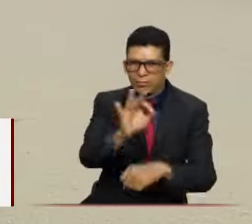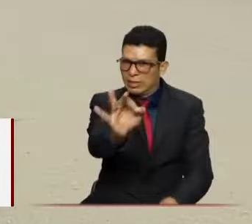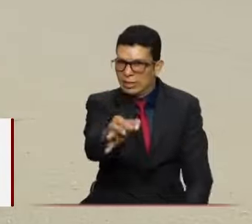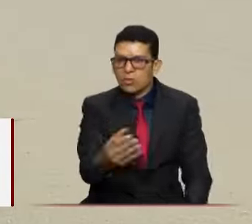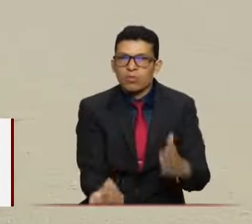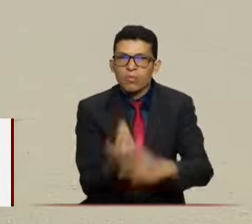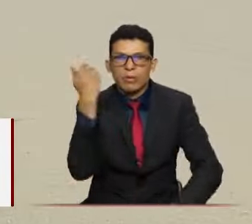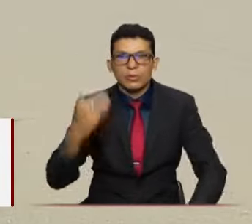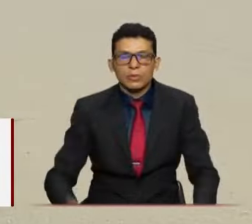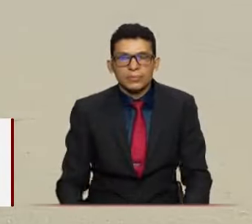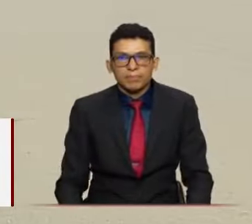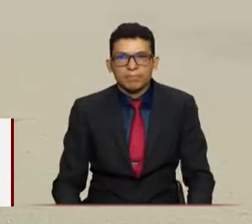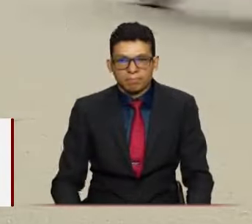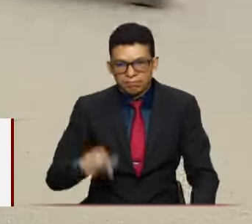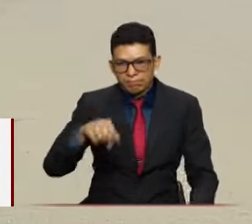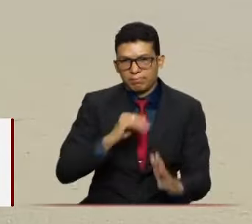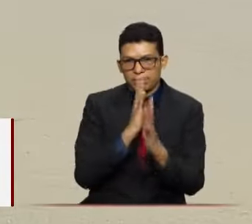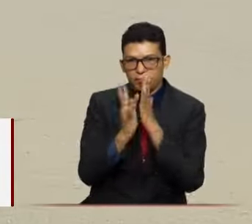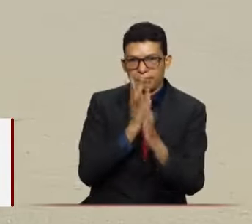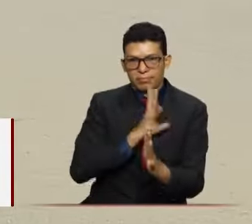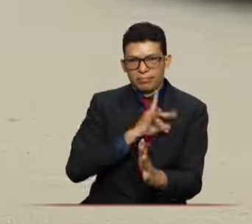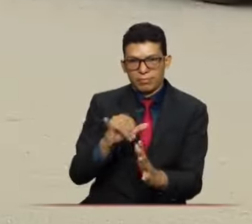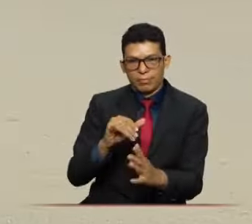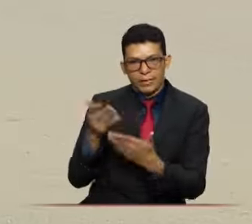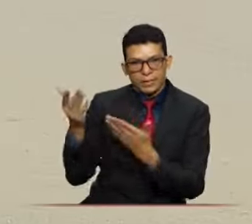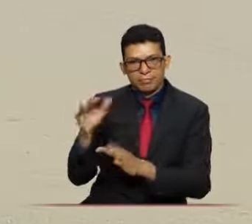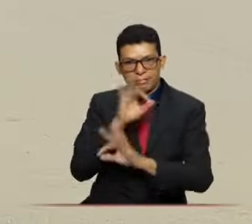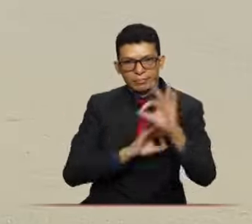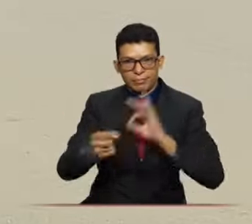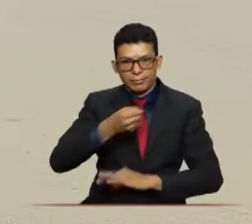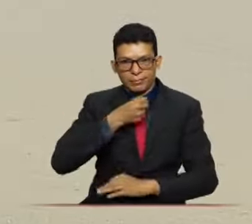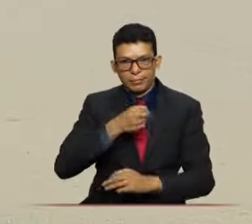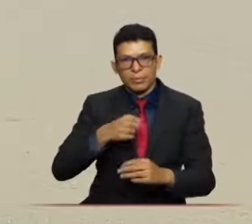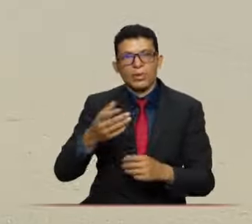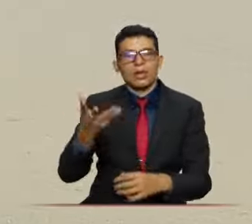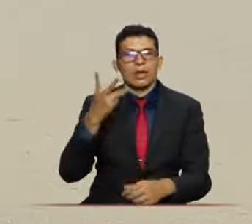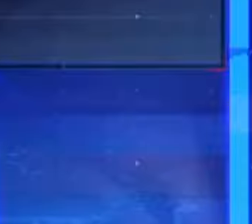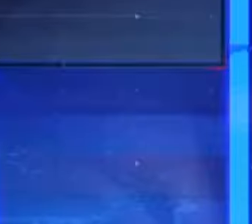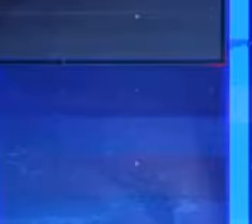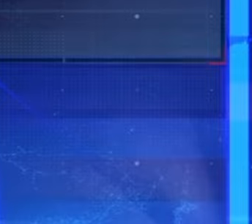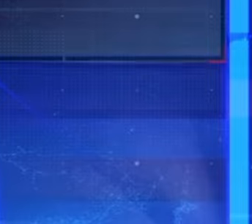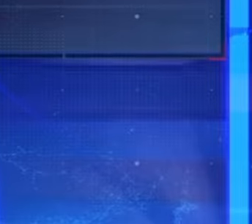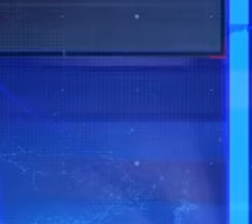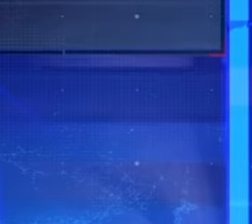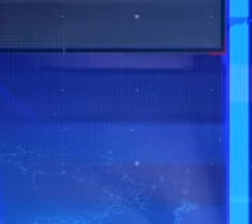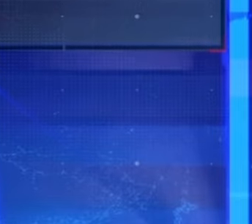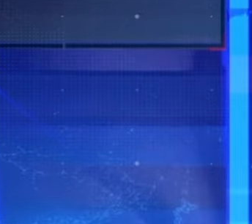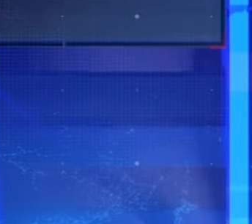Información desde el centro de Cali, Jefferson Bolívar, Telepacífico Noticias, la región todos los días.